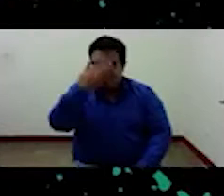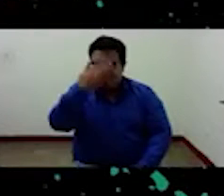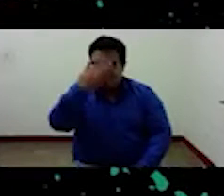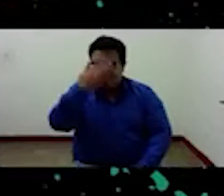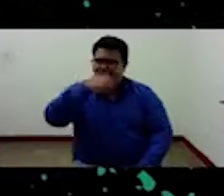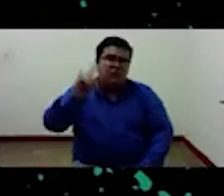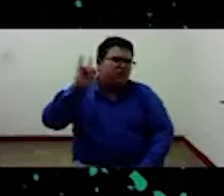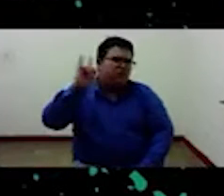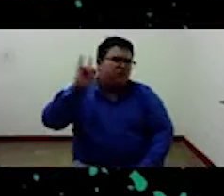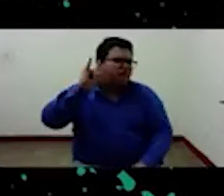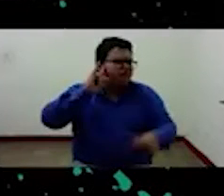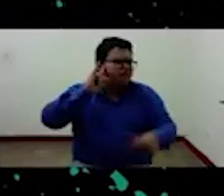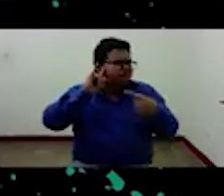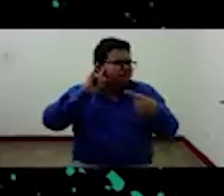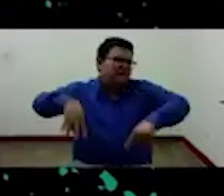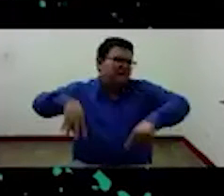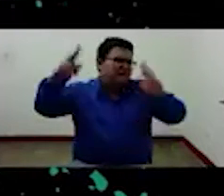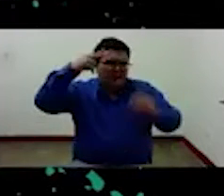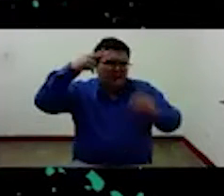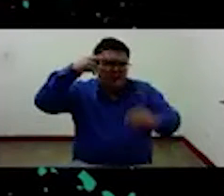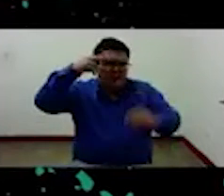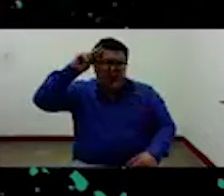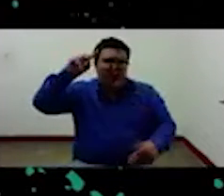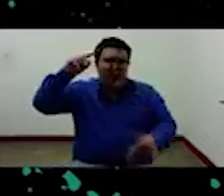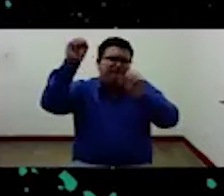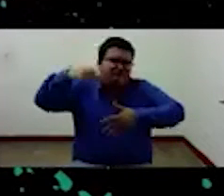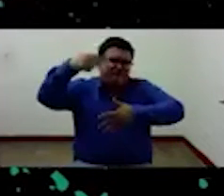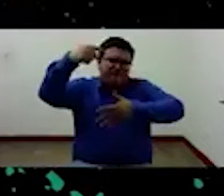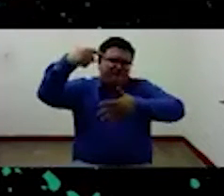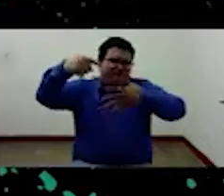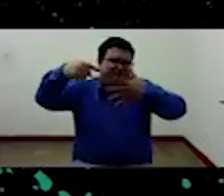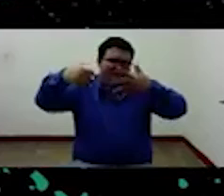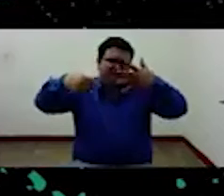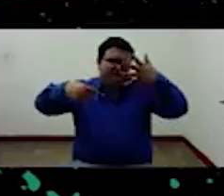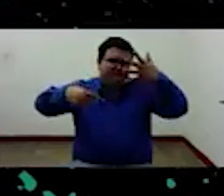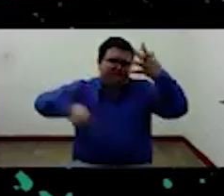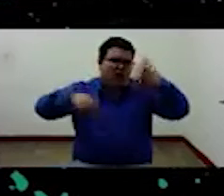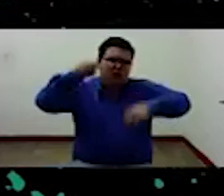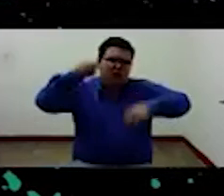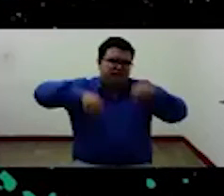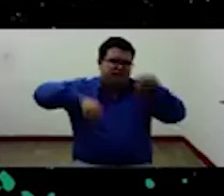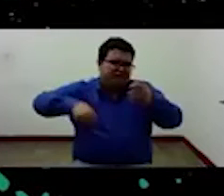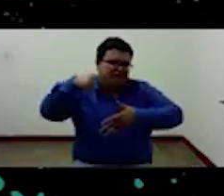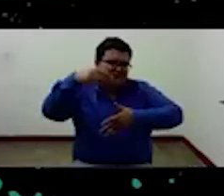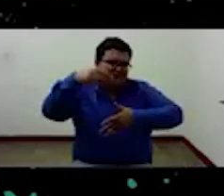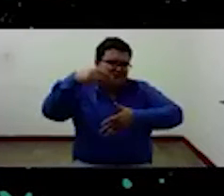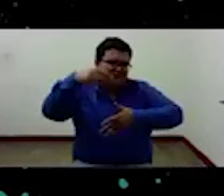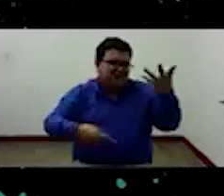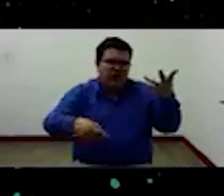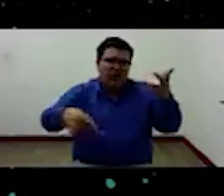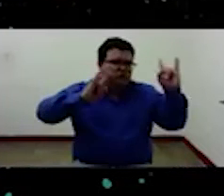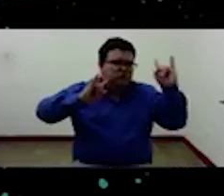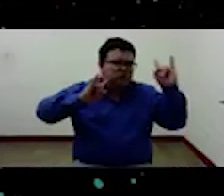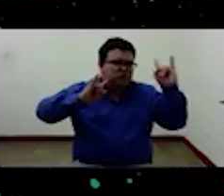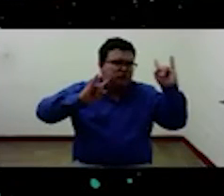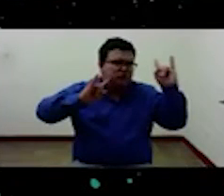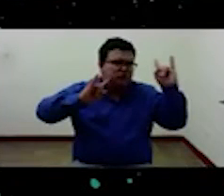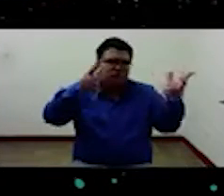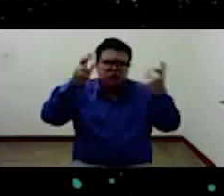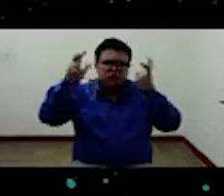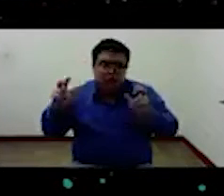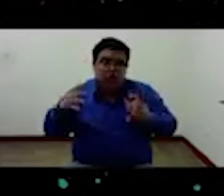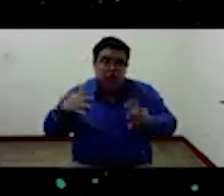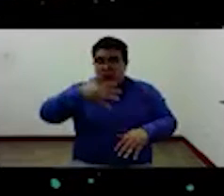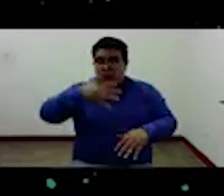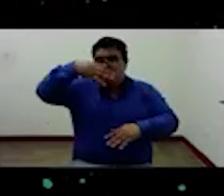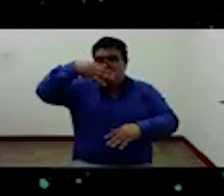infinitas posibilidades, ¿no? Tenemos 1000 maneras de escuchar, y me gustaría comentar que la noción